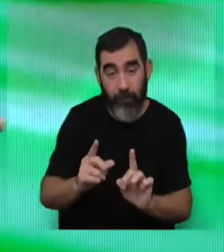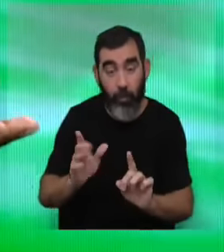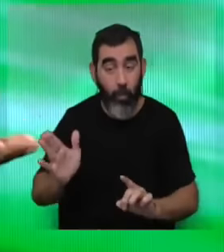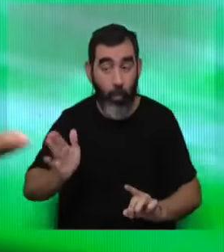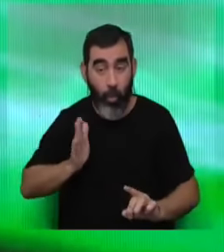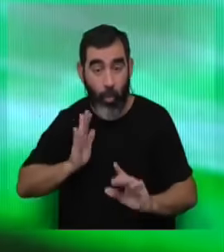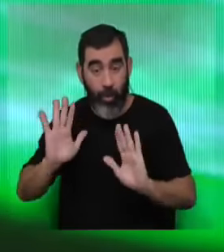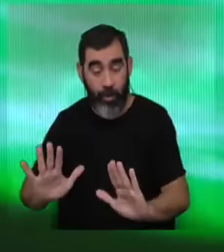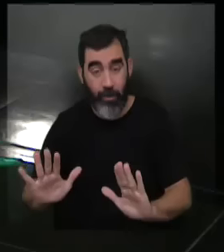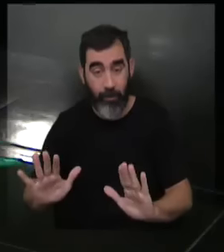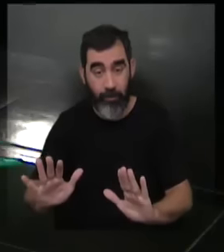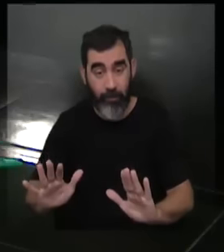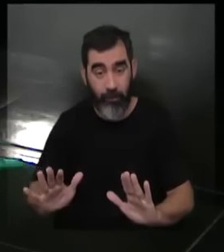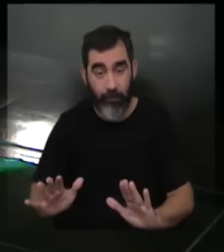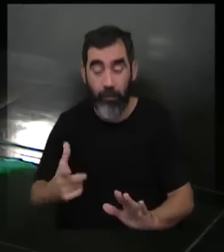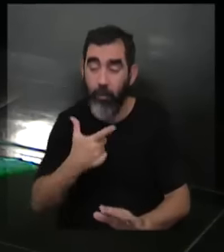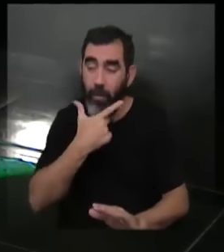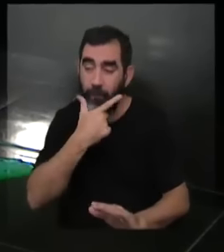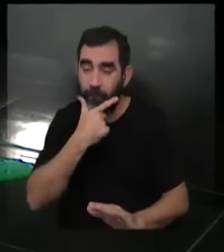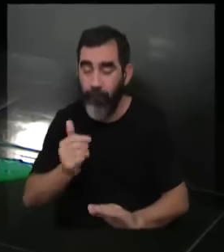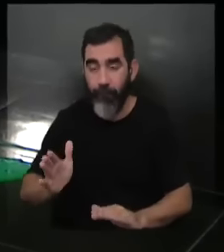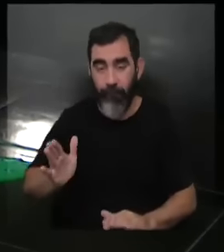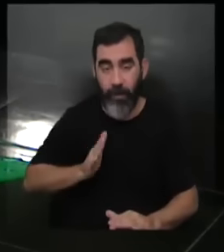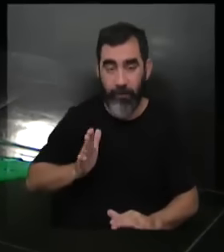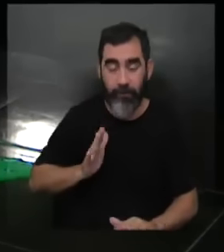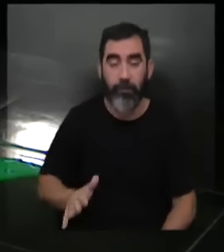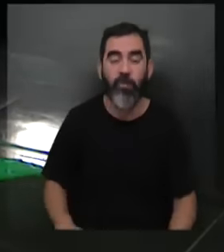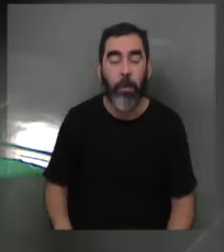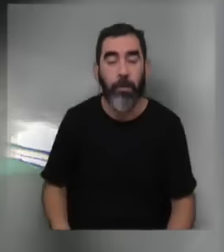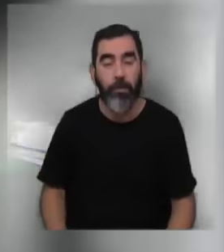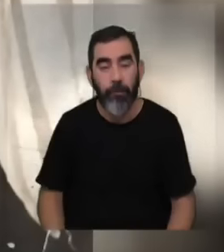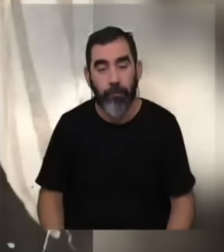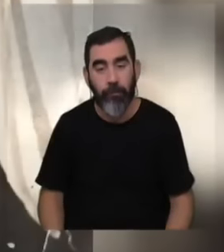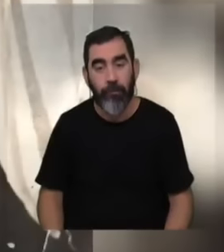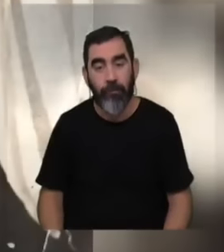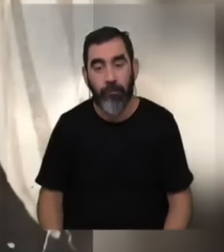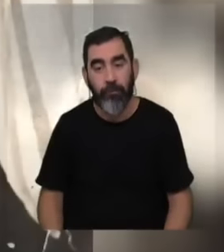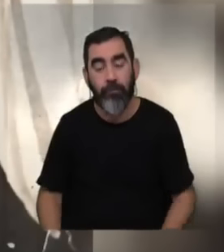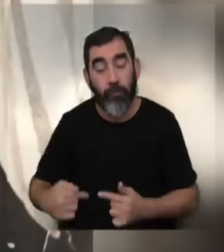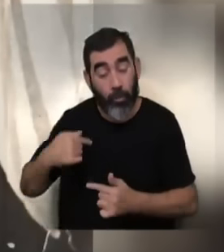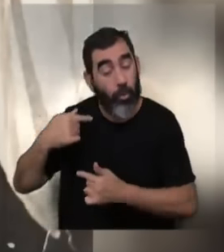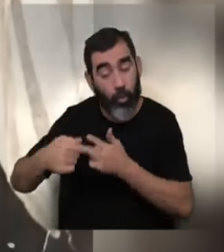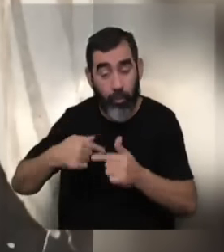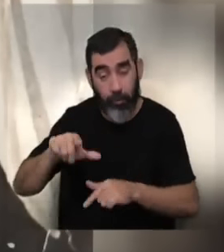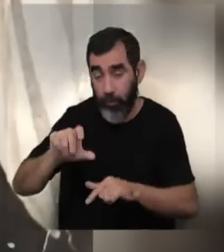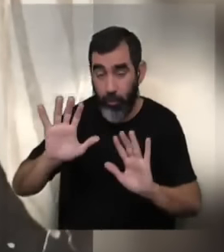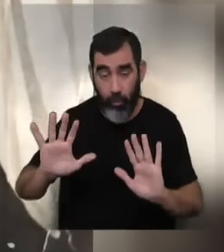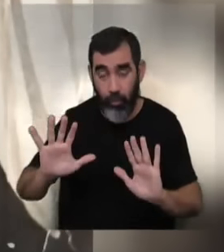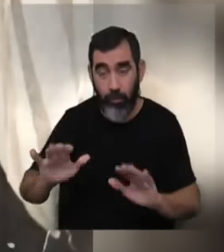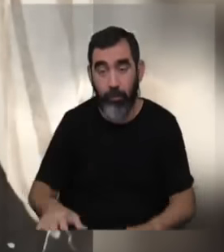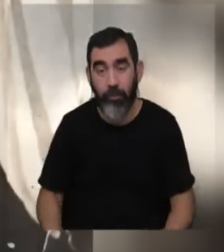mujeres Entonces eso facilitaba este eso se ha mantenido Y sí indudablemente